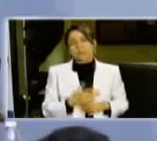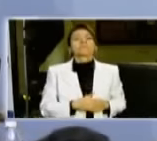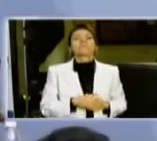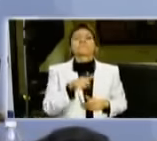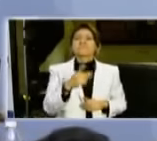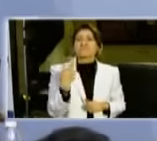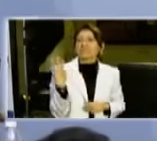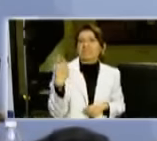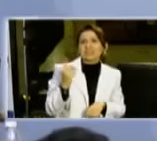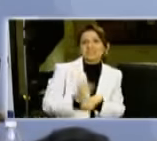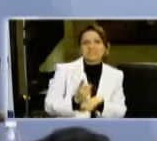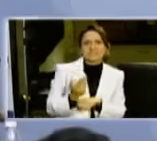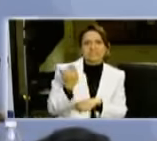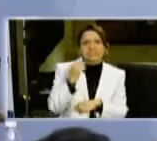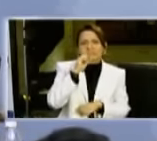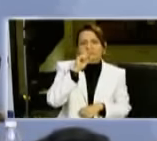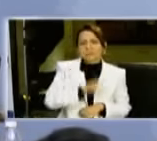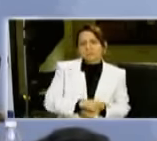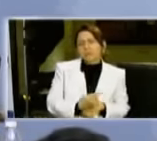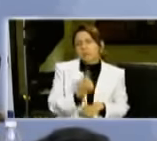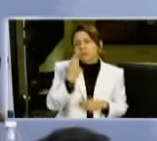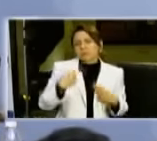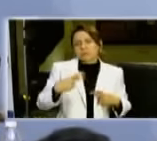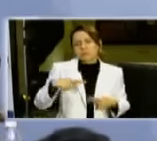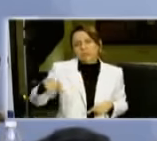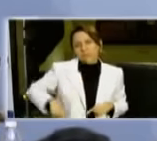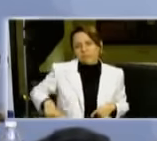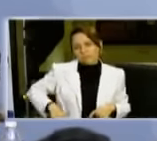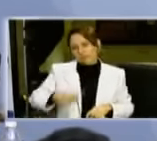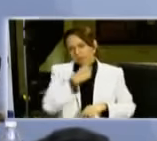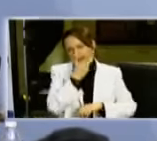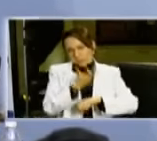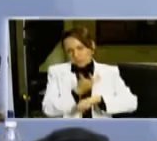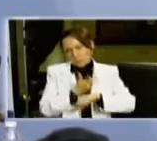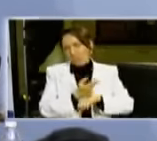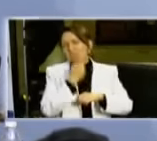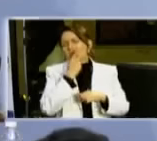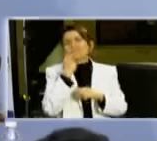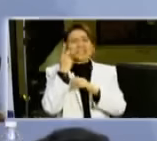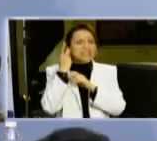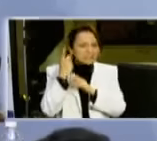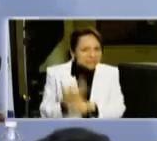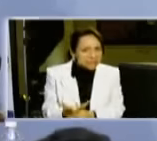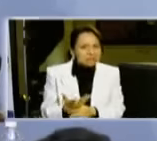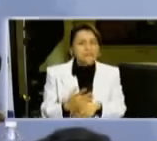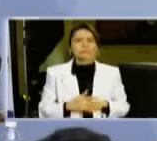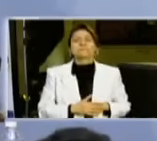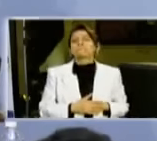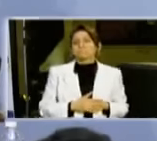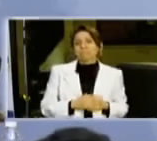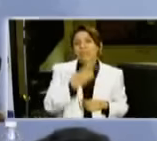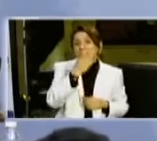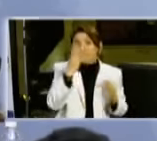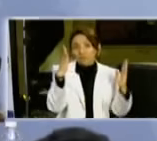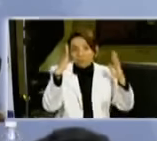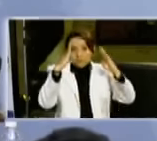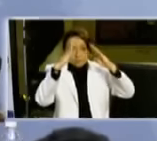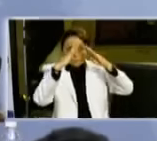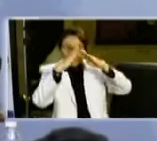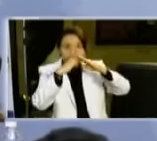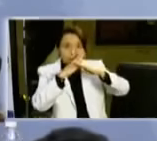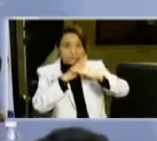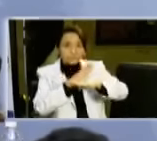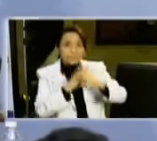dijo un funcionario norteamericano, en una reunión en que yo estaba presente, dijo, finalmente eso eliminó una cosa que nos dividía